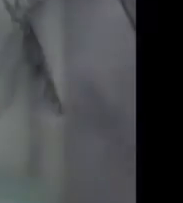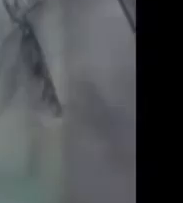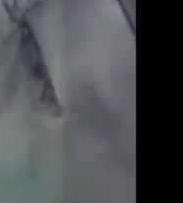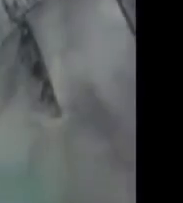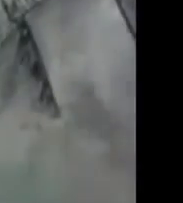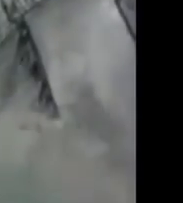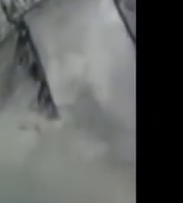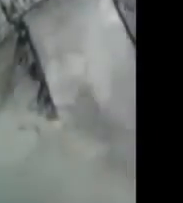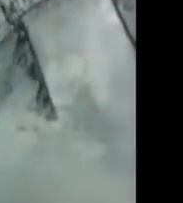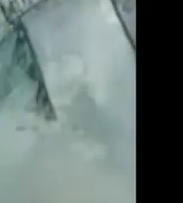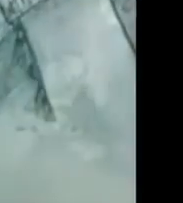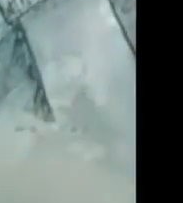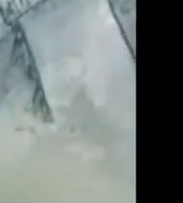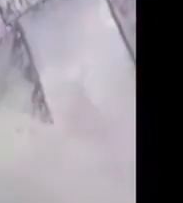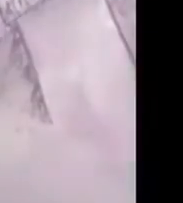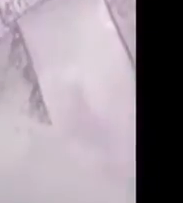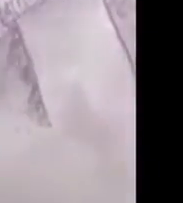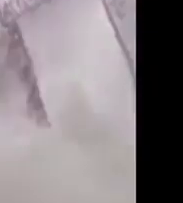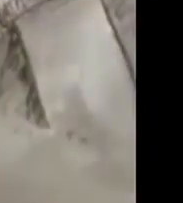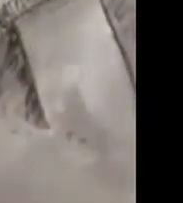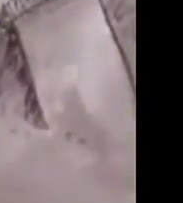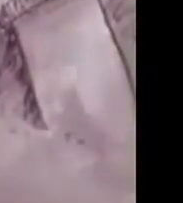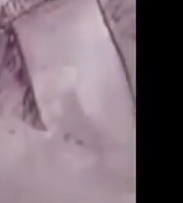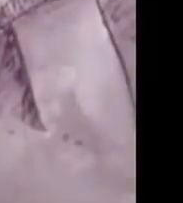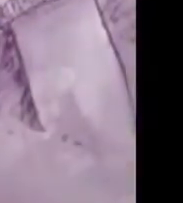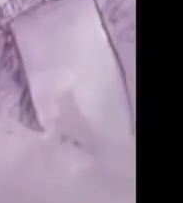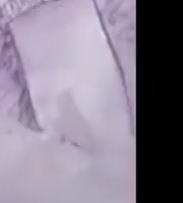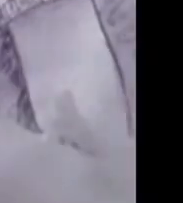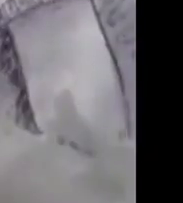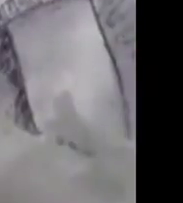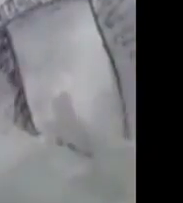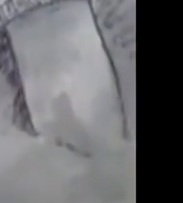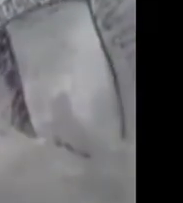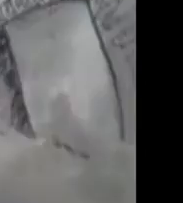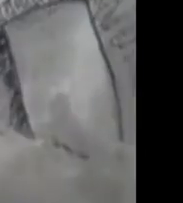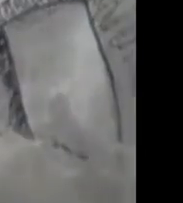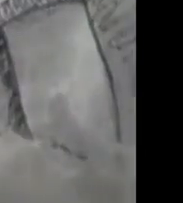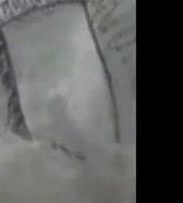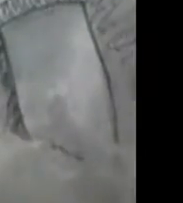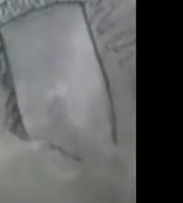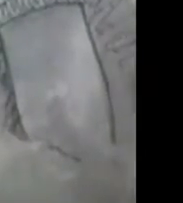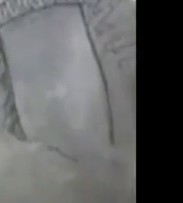como niña piensa en crecer. Me quitó la confianza en mí misma.